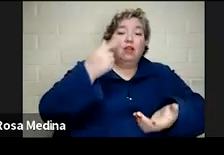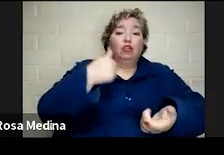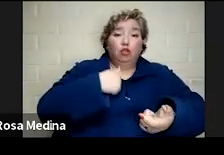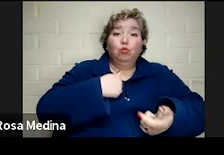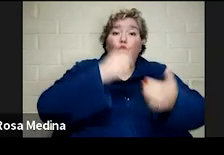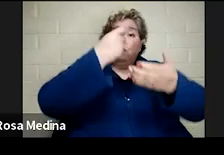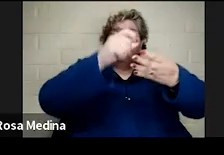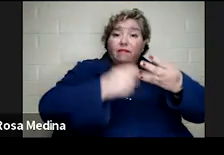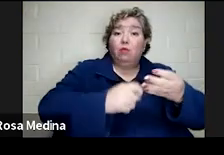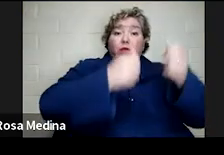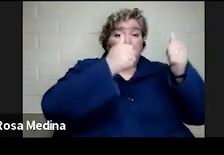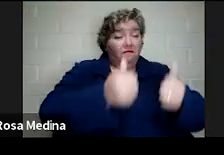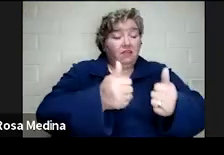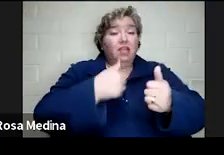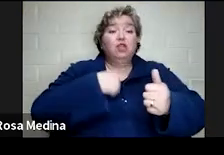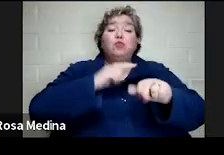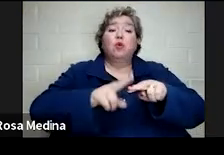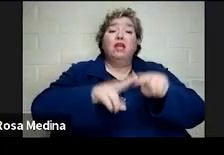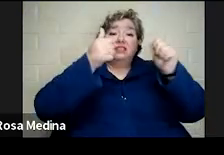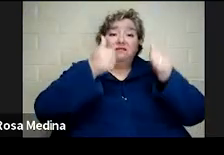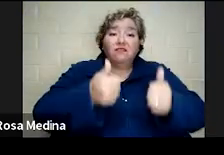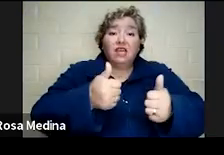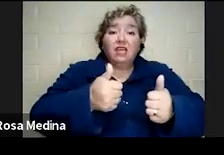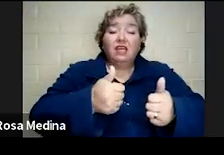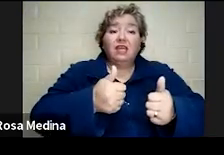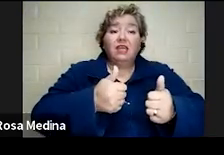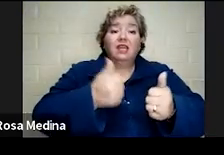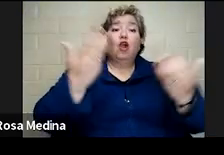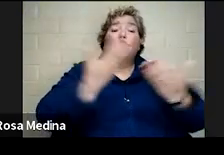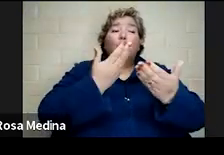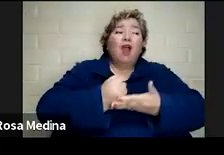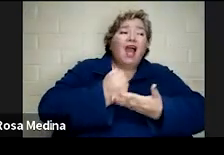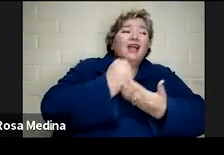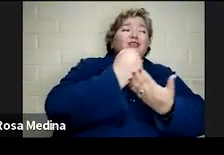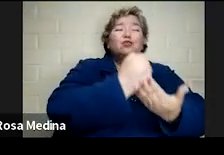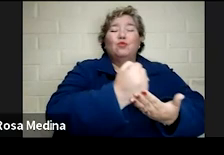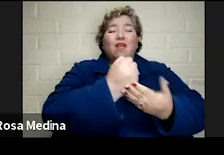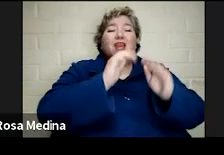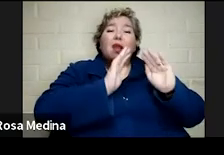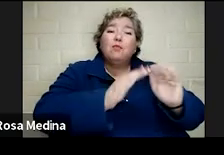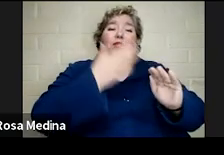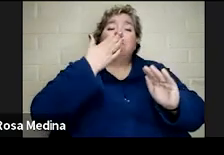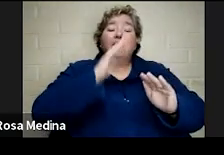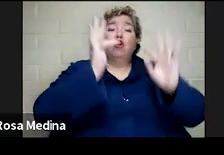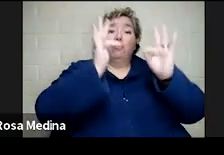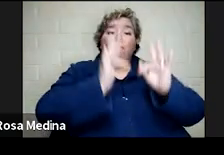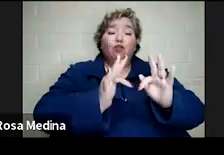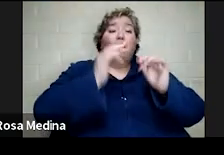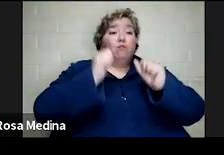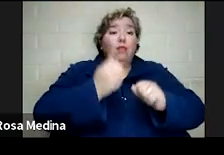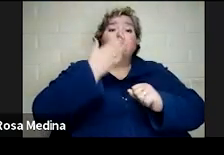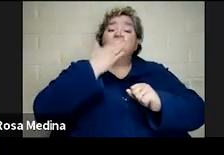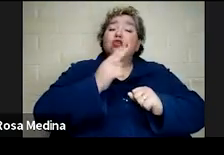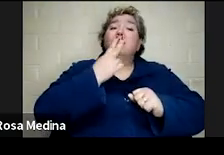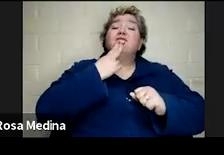y sabe bien cómo es ese niño y cómo intervenirlo y apoyarlo de la mejor forma, sí va a mejorar su calidad de vida y cómo se